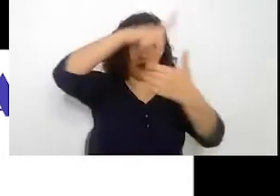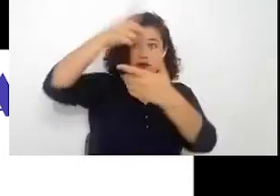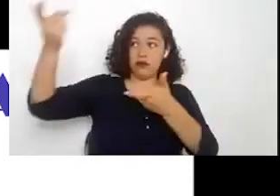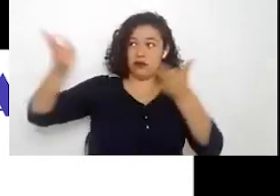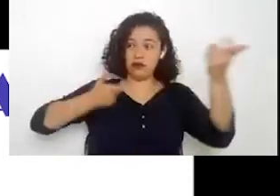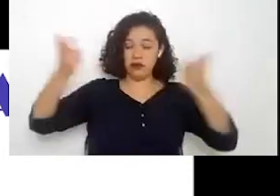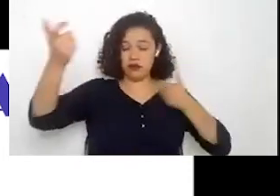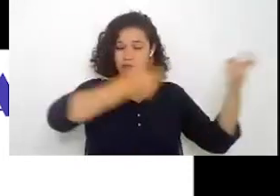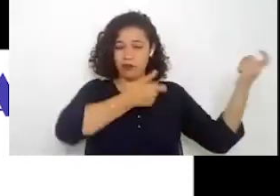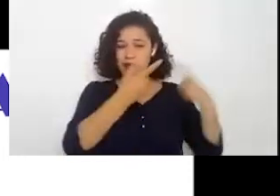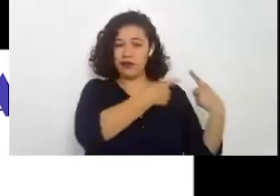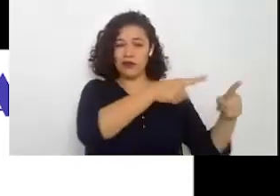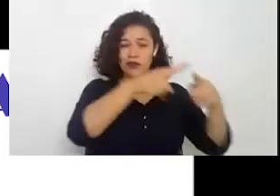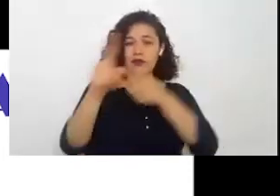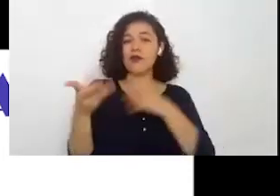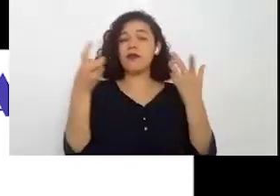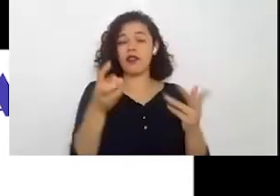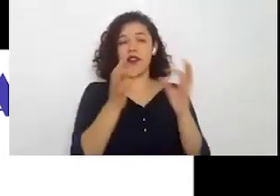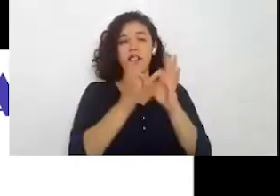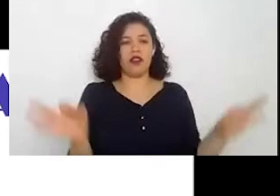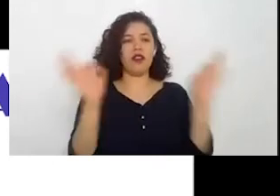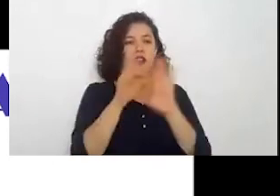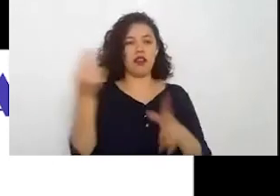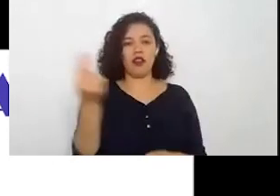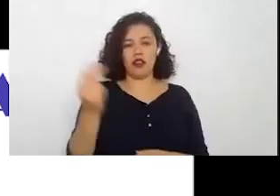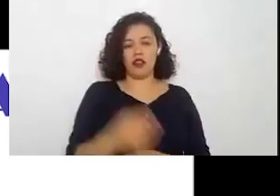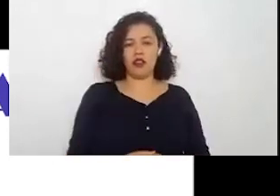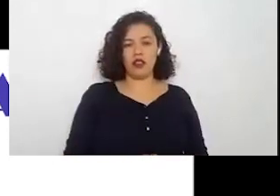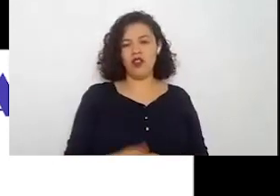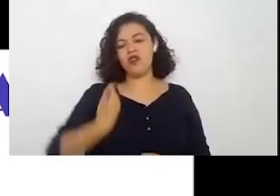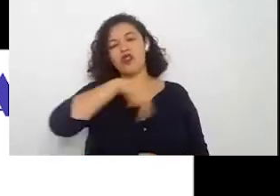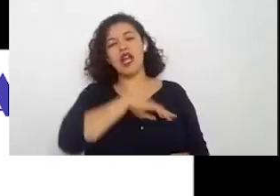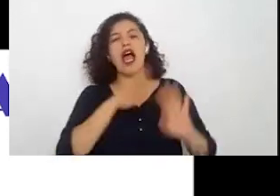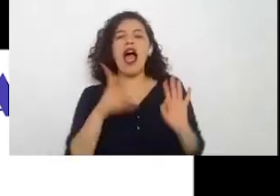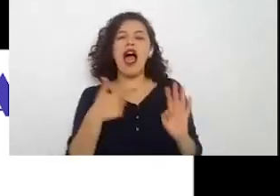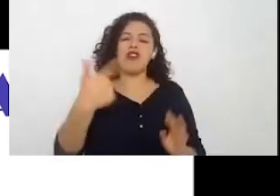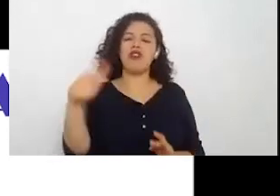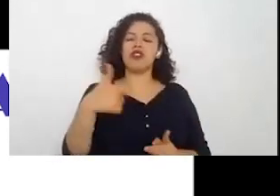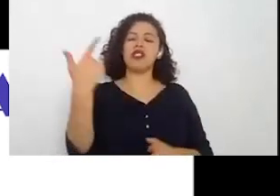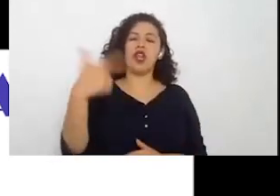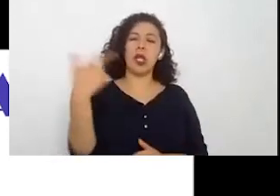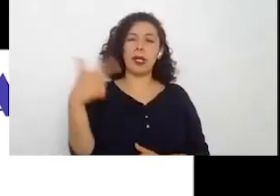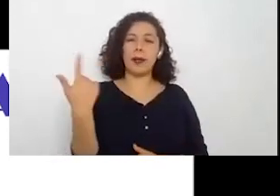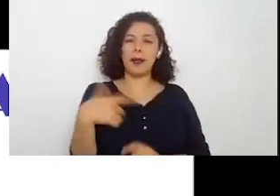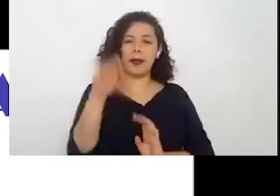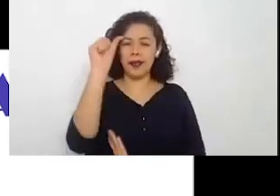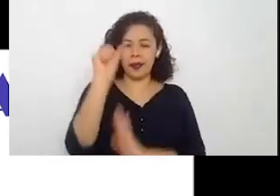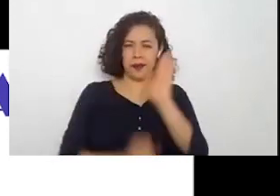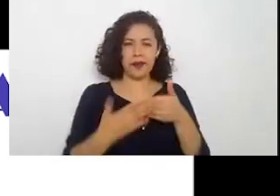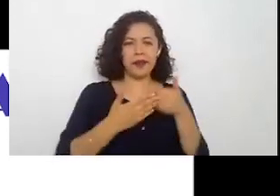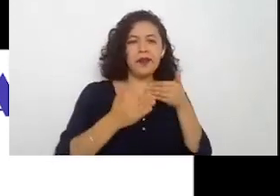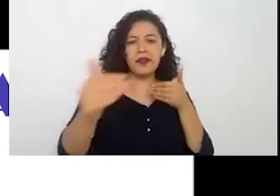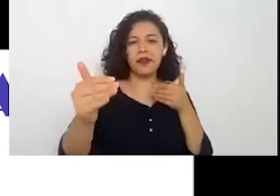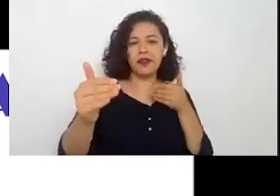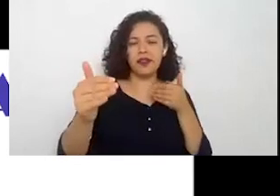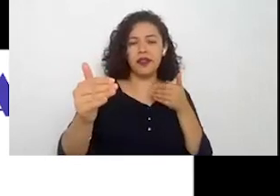importante, muy importante. No podemos darnos el lujo de que en 12 meses más no existan más que